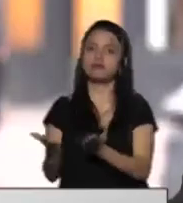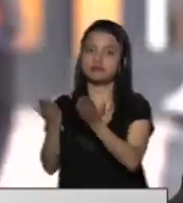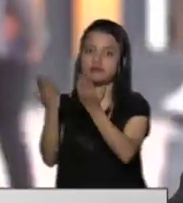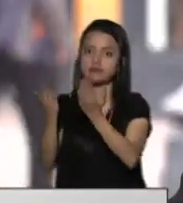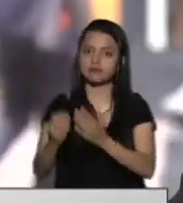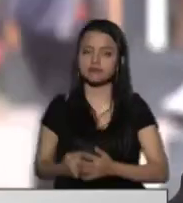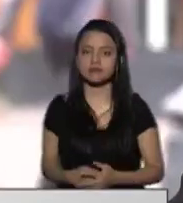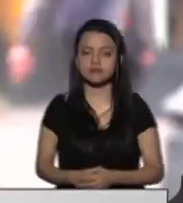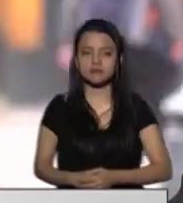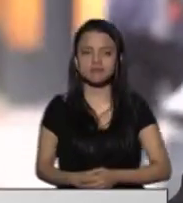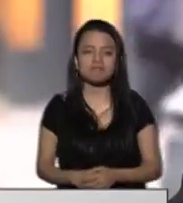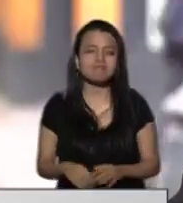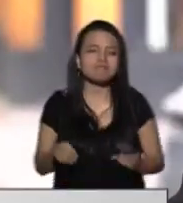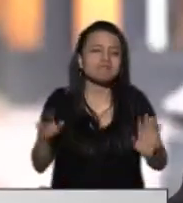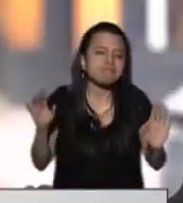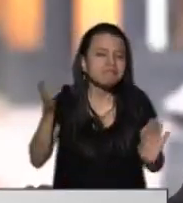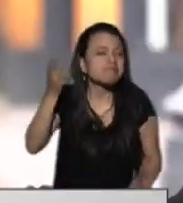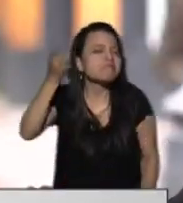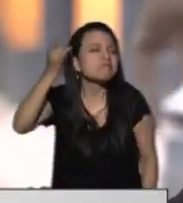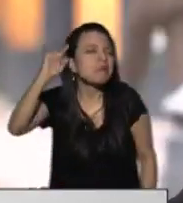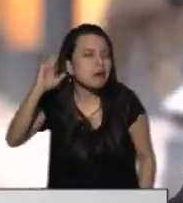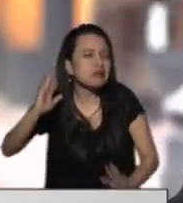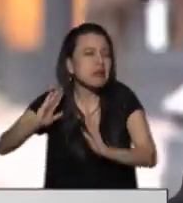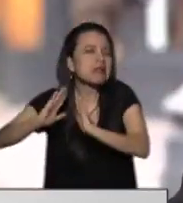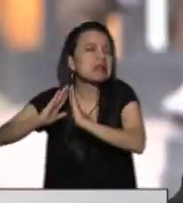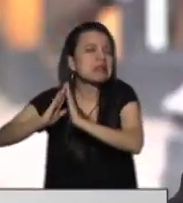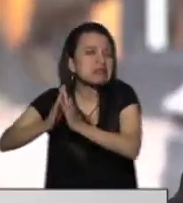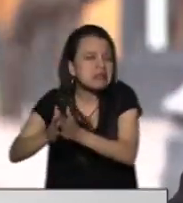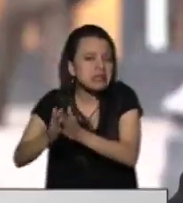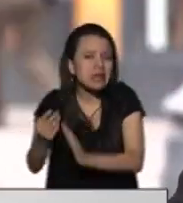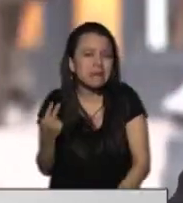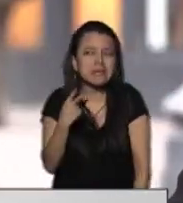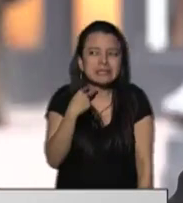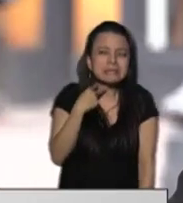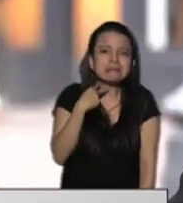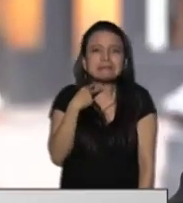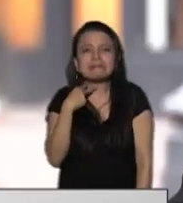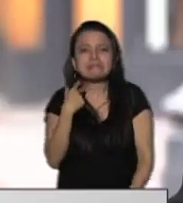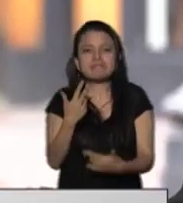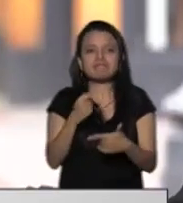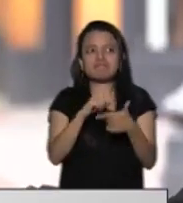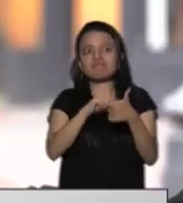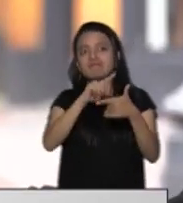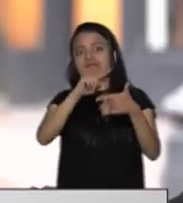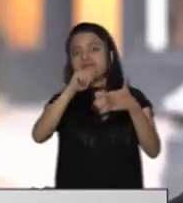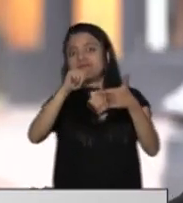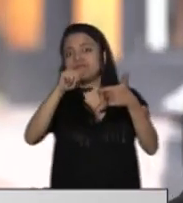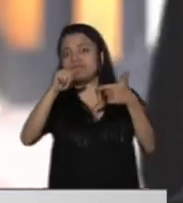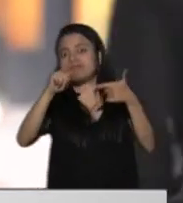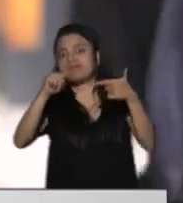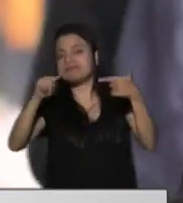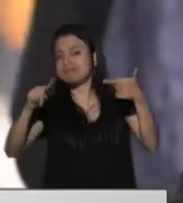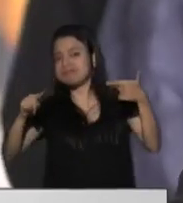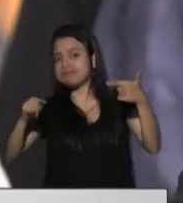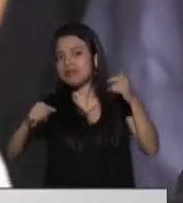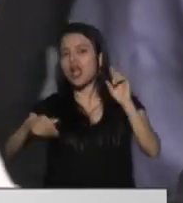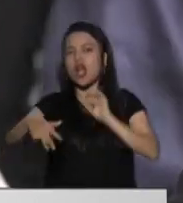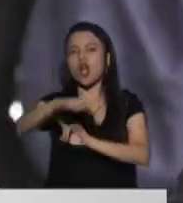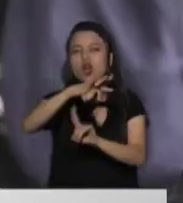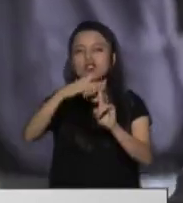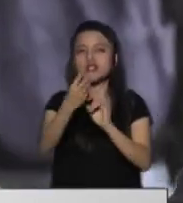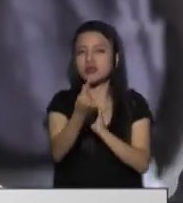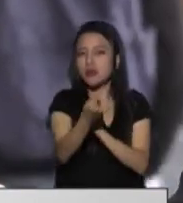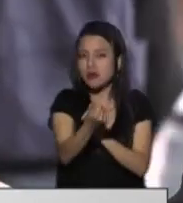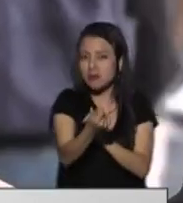Quizás en el mes de diciembre, cuando vean la presión que hay sobre la desaceleración de la economía, el Banco